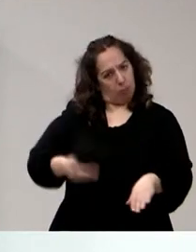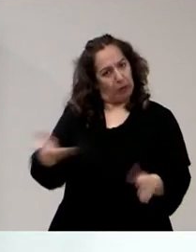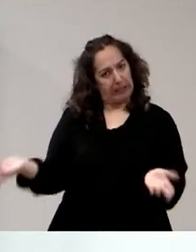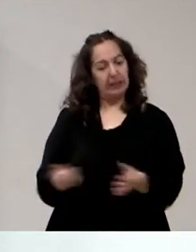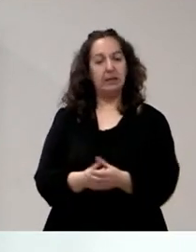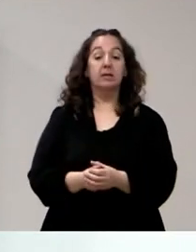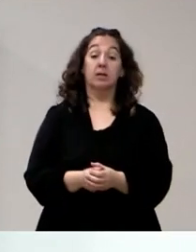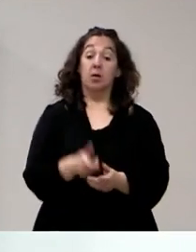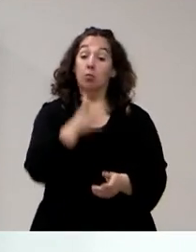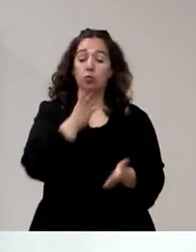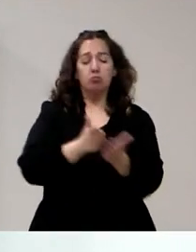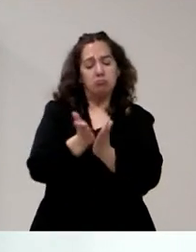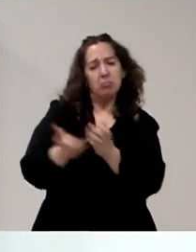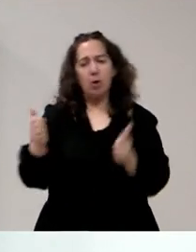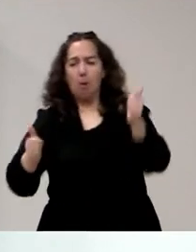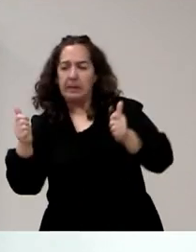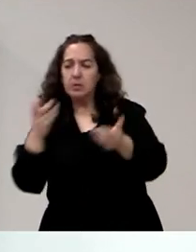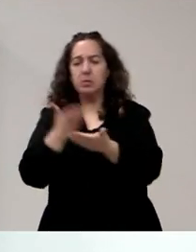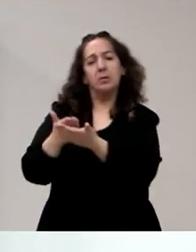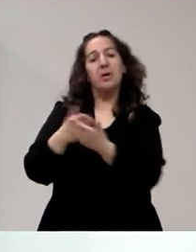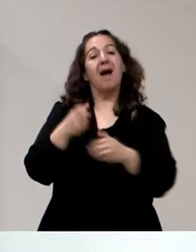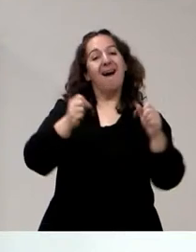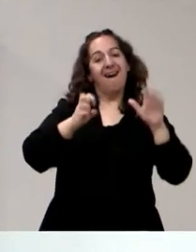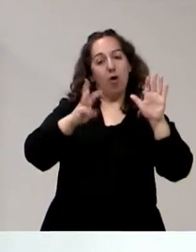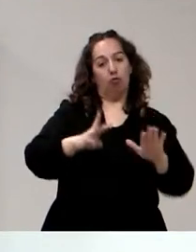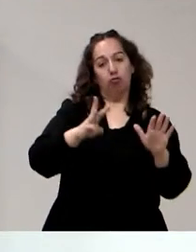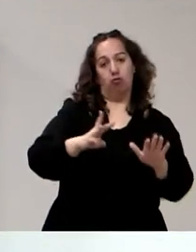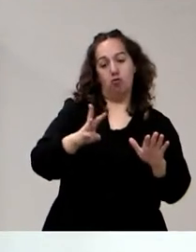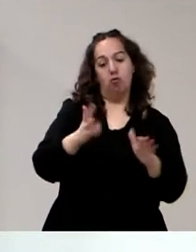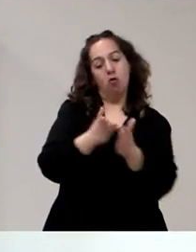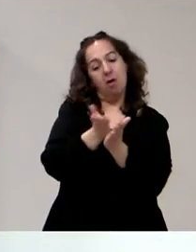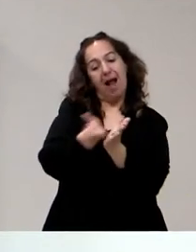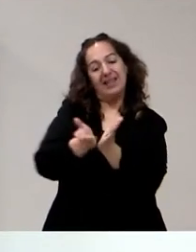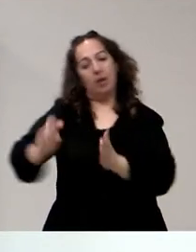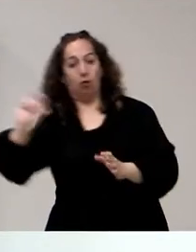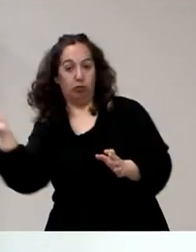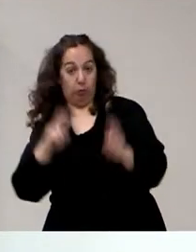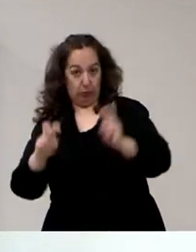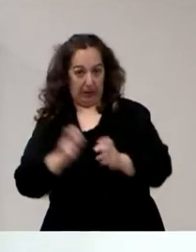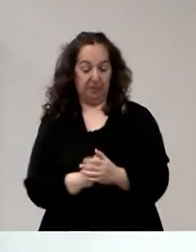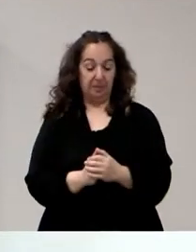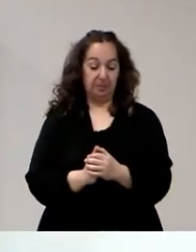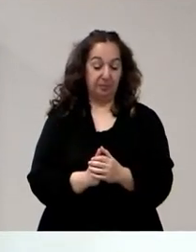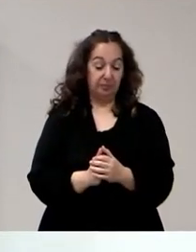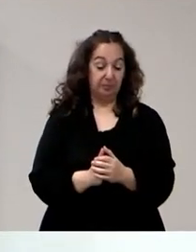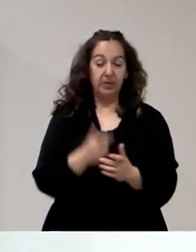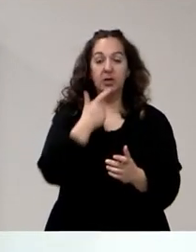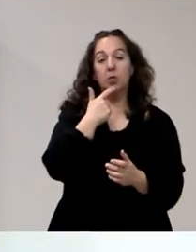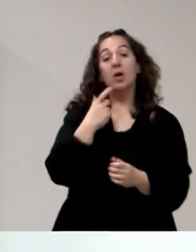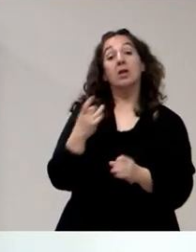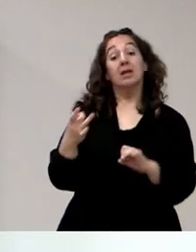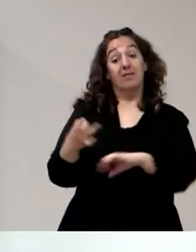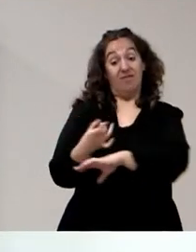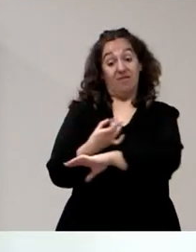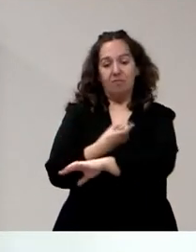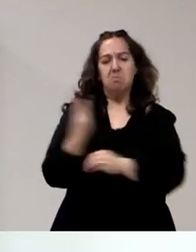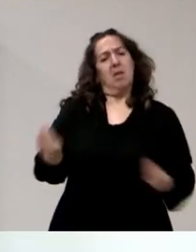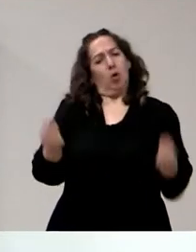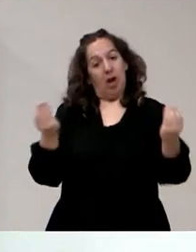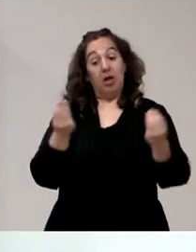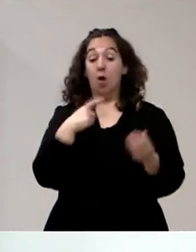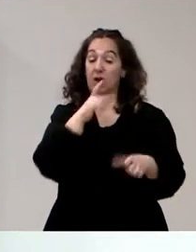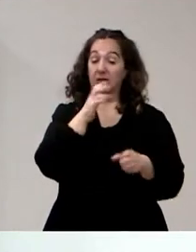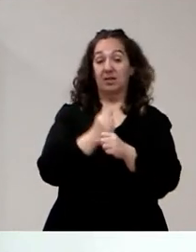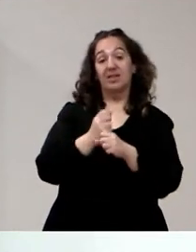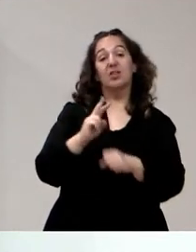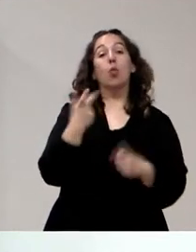buscando una alternativa competitiva a la 8 y queremos aumentar la cuota de ferrocarril y trabajamos en este momento